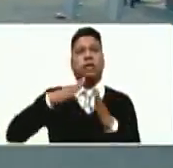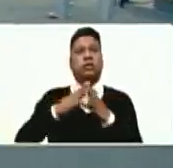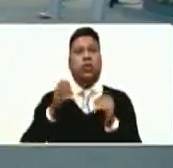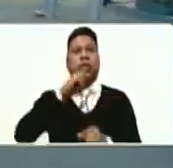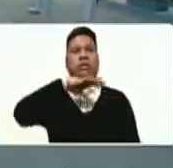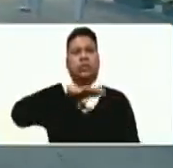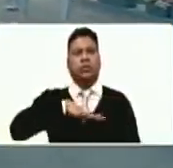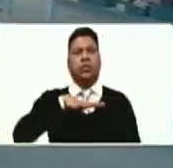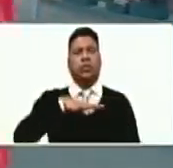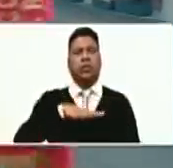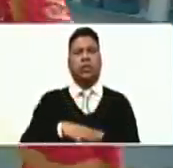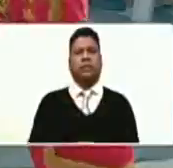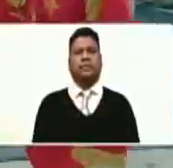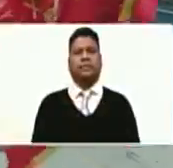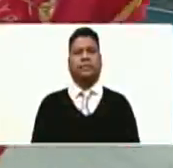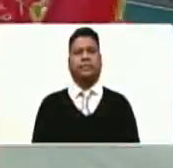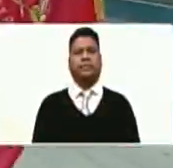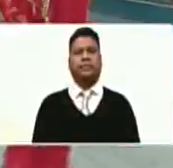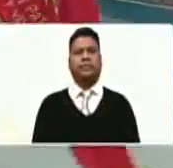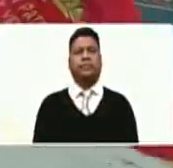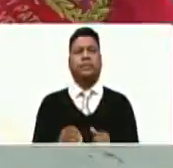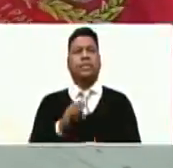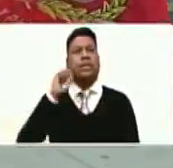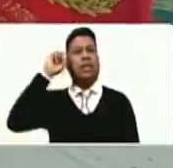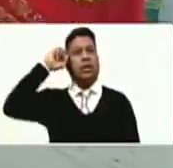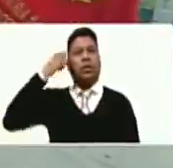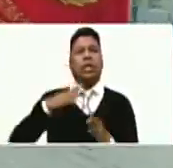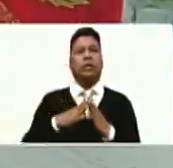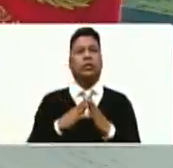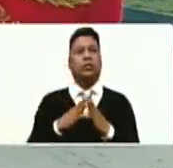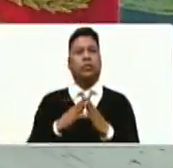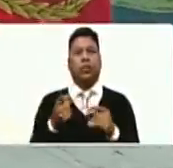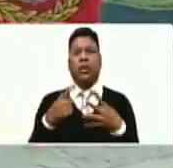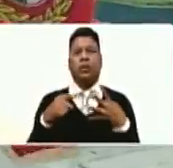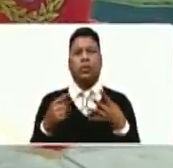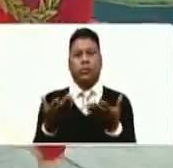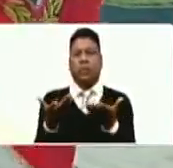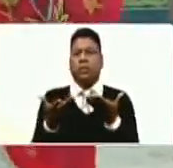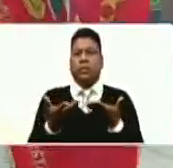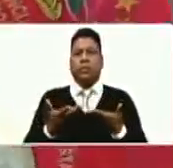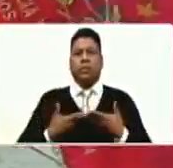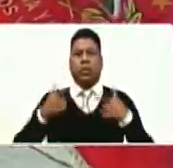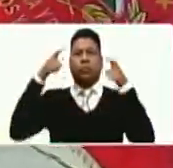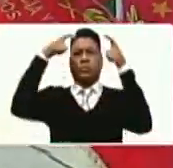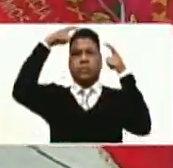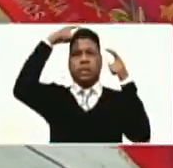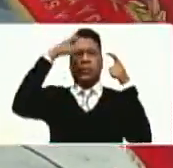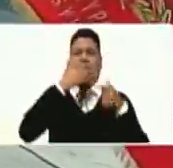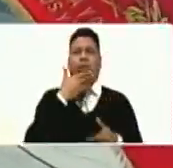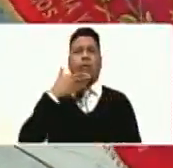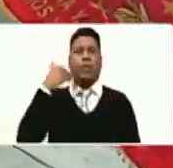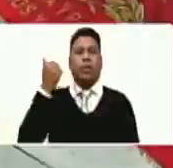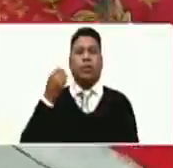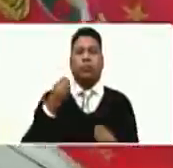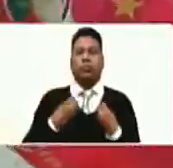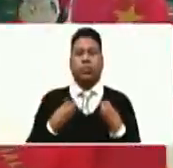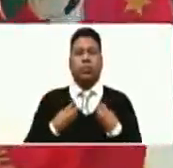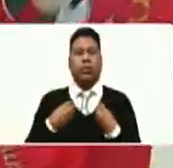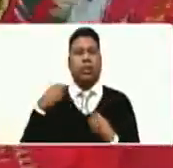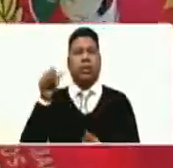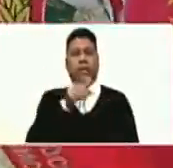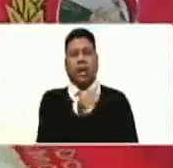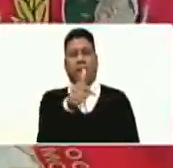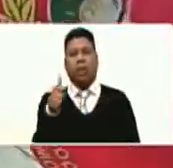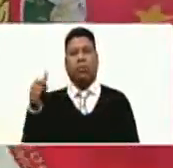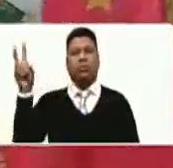su mensaje y recordar su legado puede ser la mejor vía para el pueblo venezolano en todas sus representaciones y variaciones